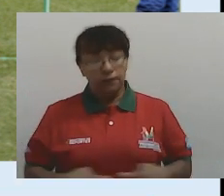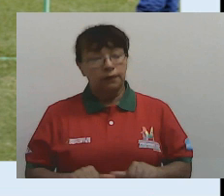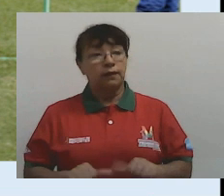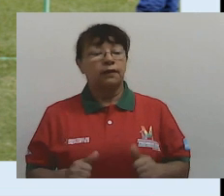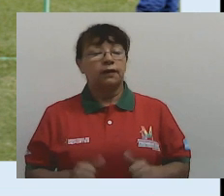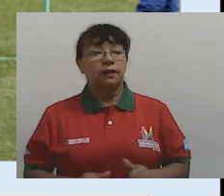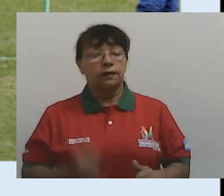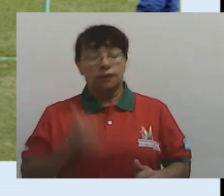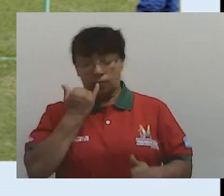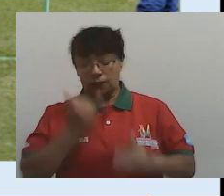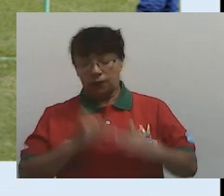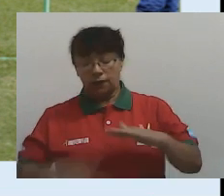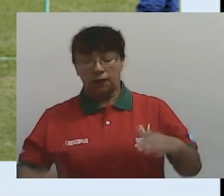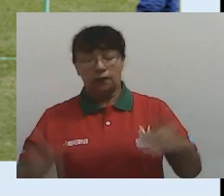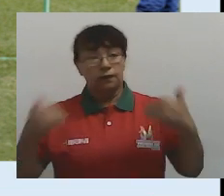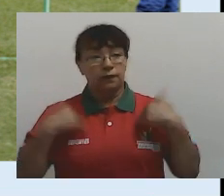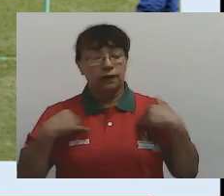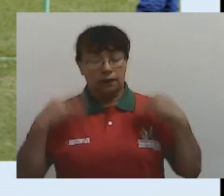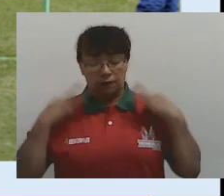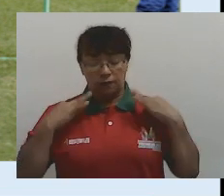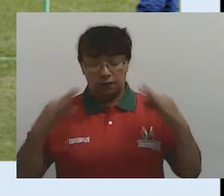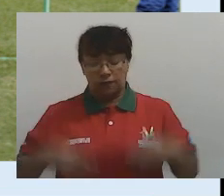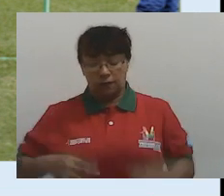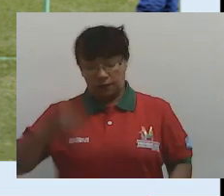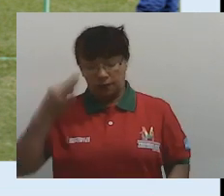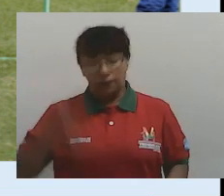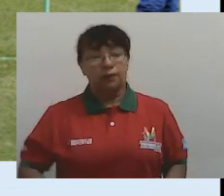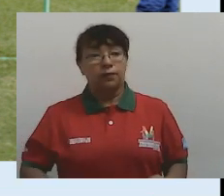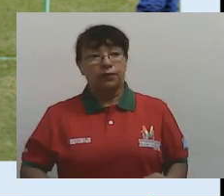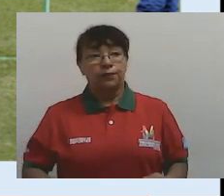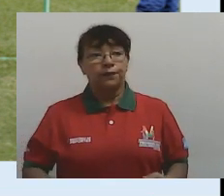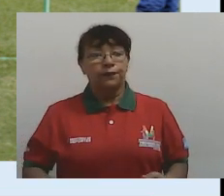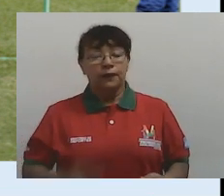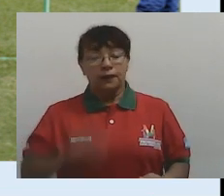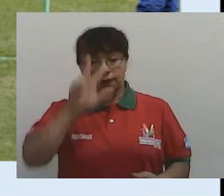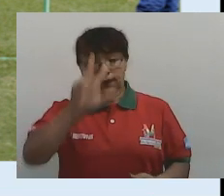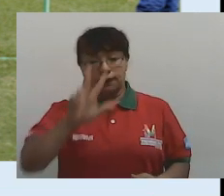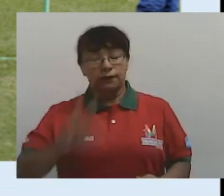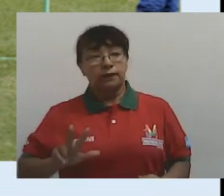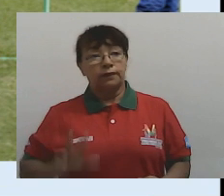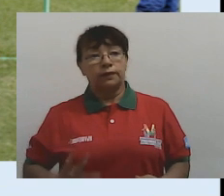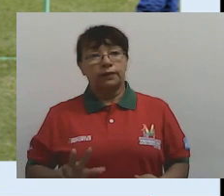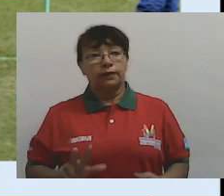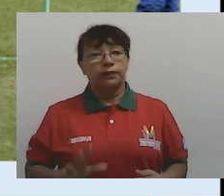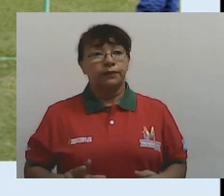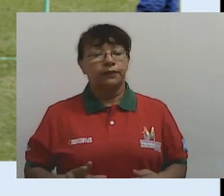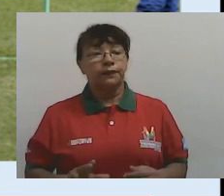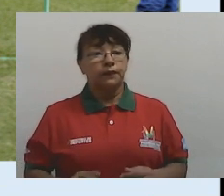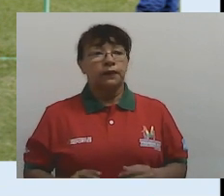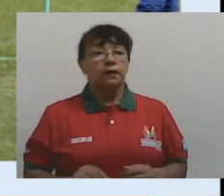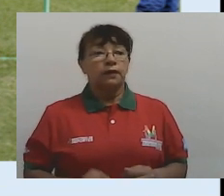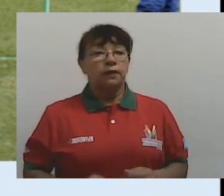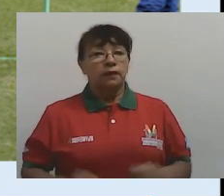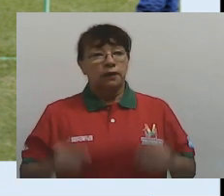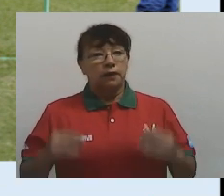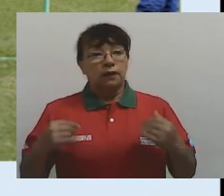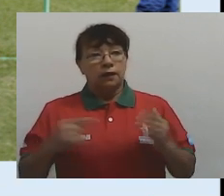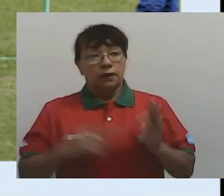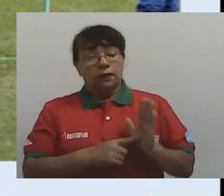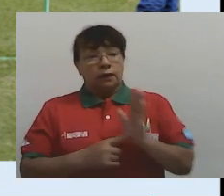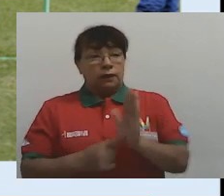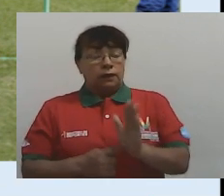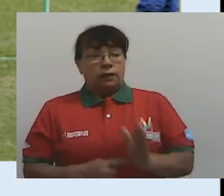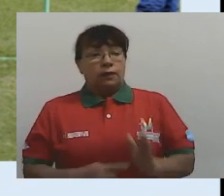niño tenga la formación adecuada. Por eso está distribuido 3-3-3. Lo que tengo que también hacer